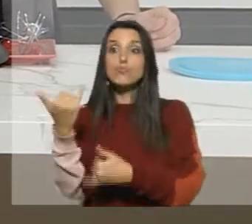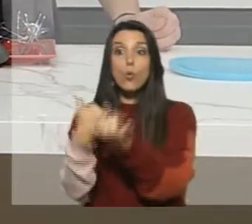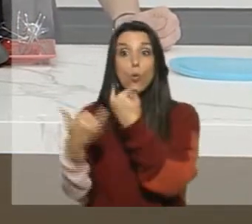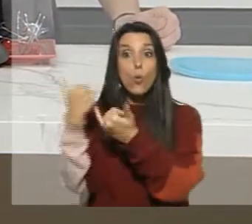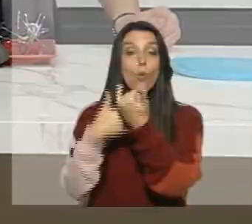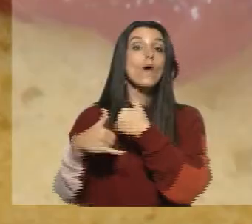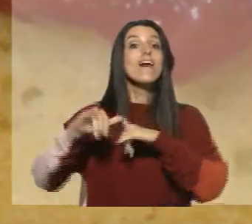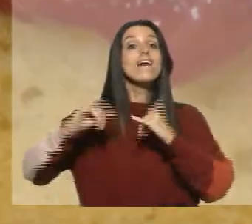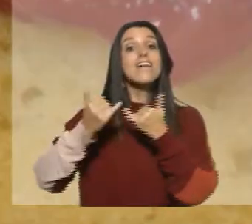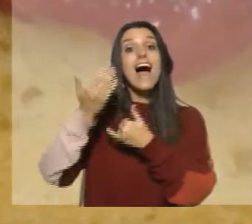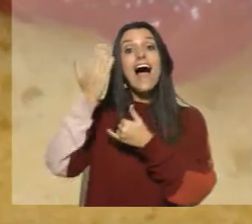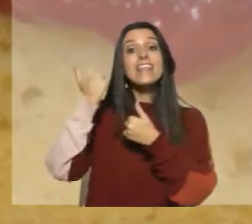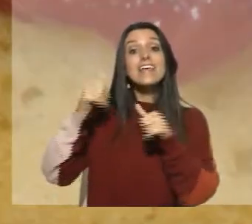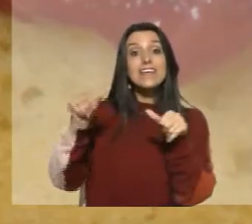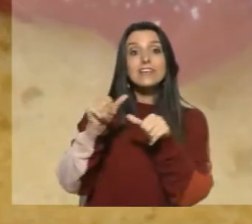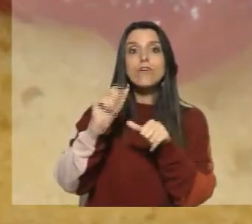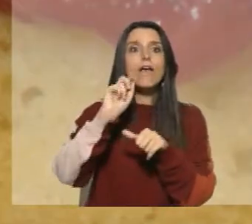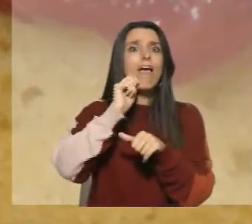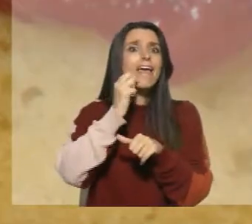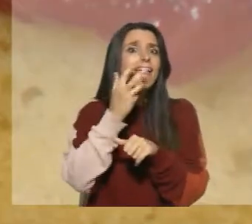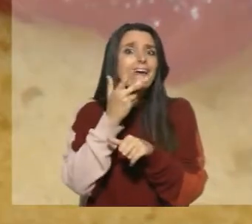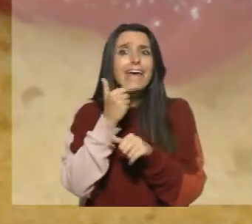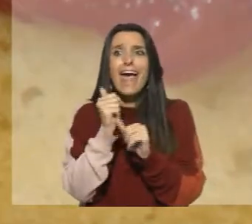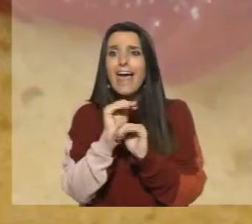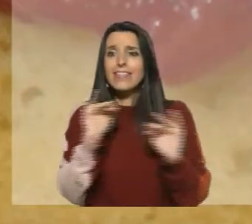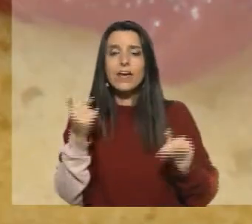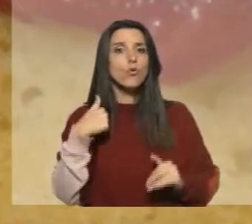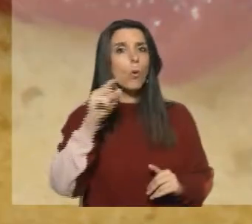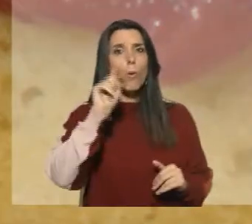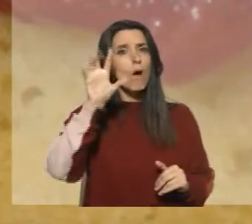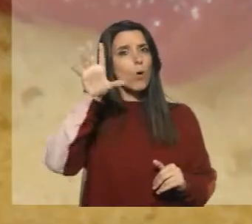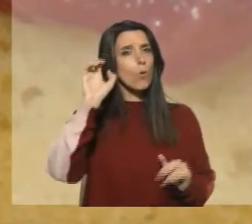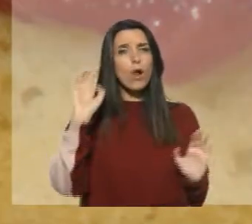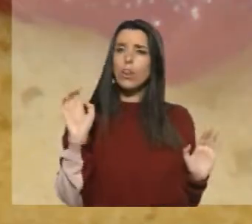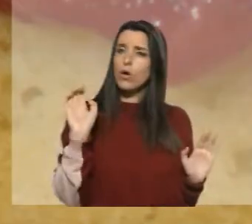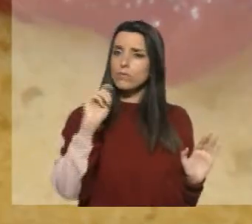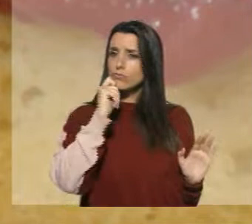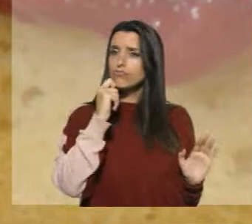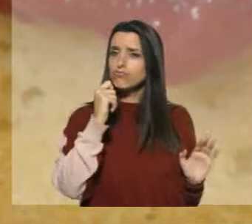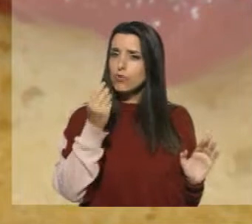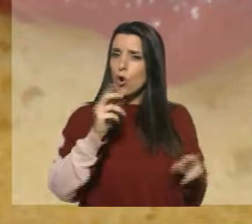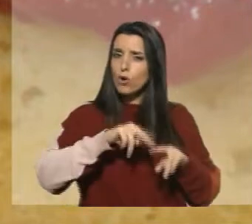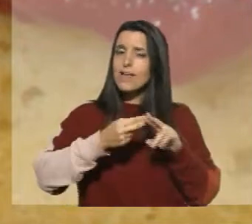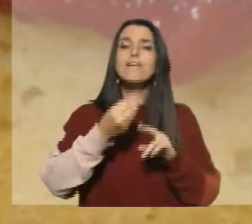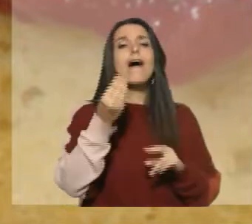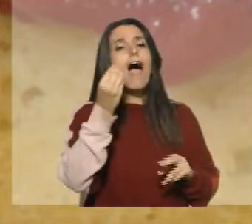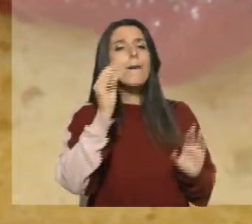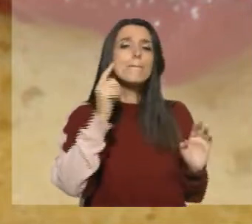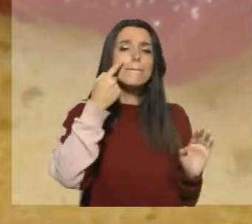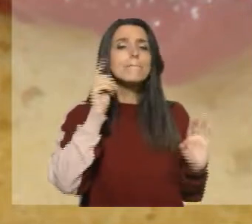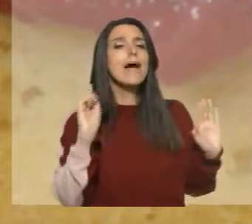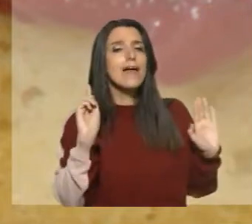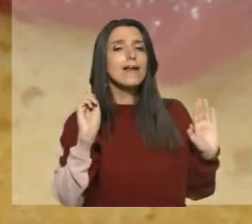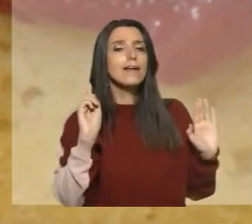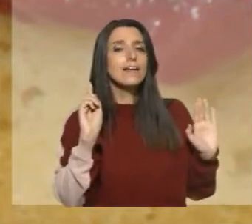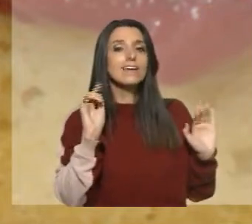que hizo con la receta que hicimos el otro día y que le fascinan. Yo no la recuerdo, si me gustaría replicarla mañana, así yo la volví. Bien